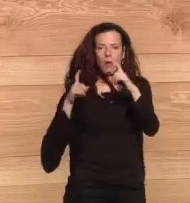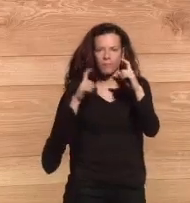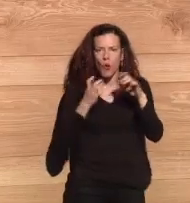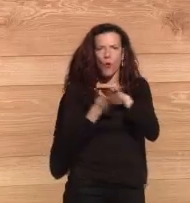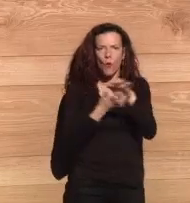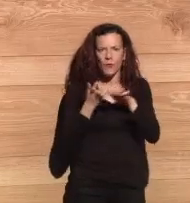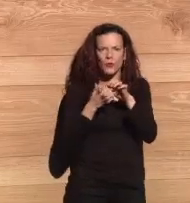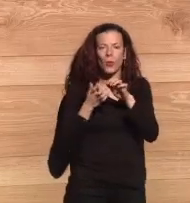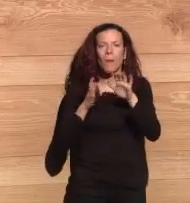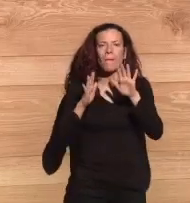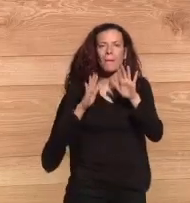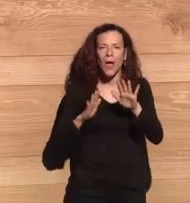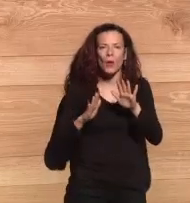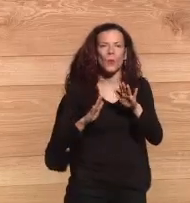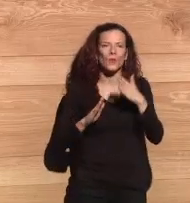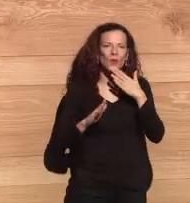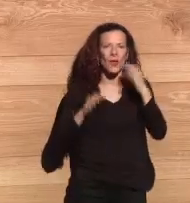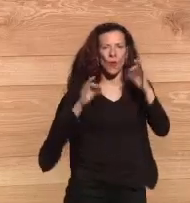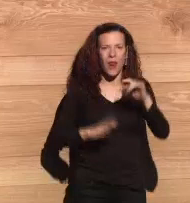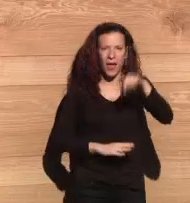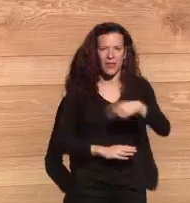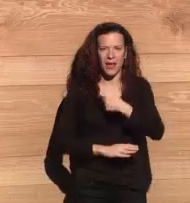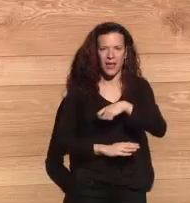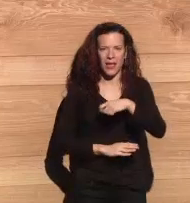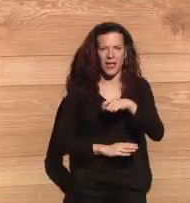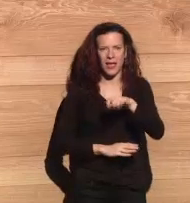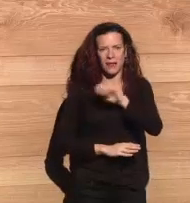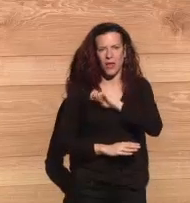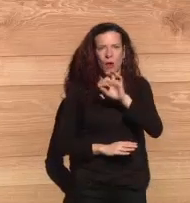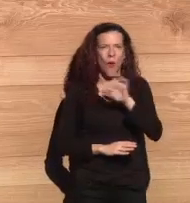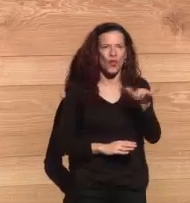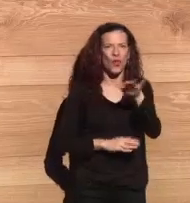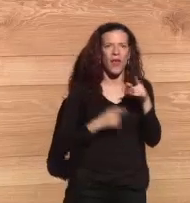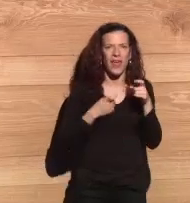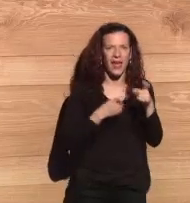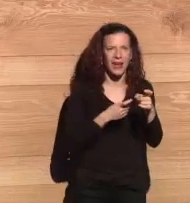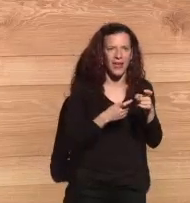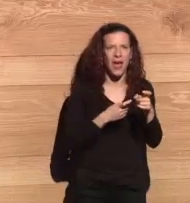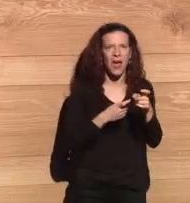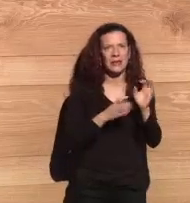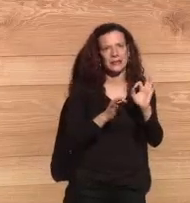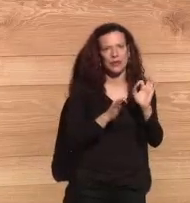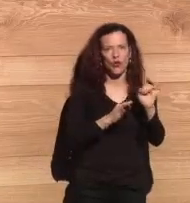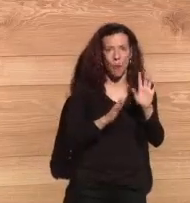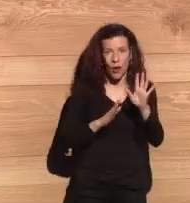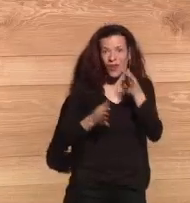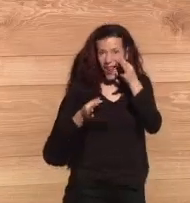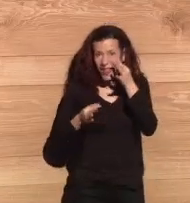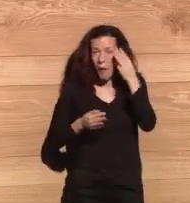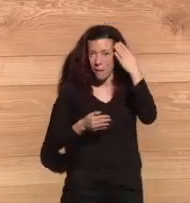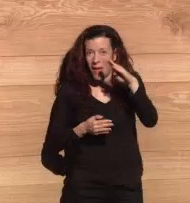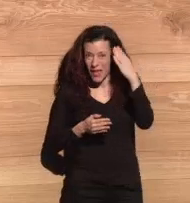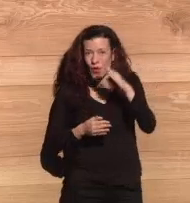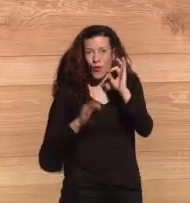Conflicto, pero no de la manera que estoy en una zona de guerra, pero México es sí una zona de guerra, a donde las líneas no están